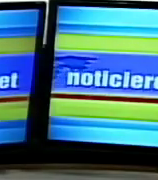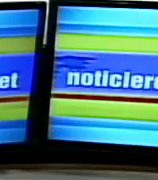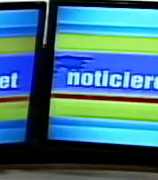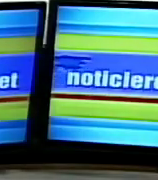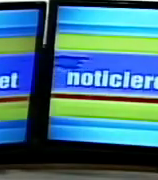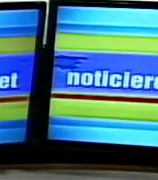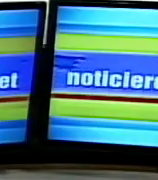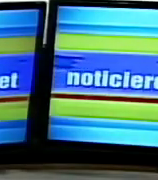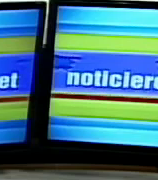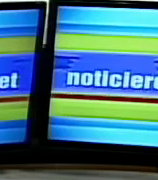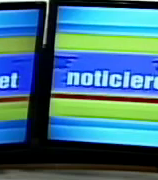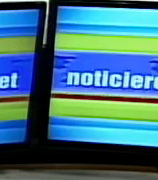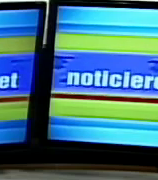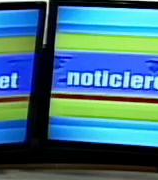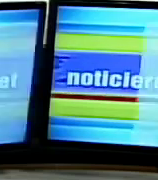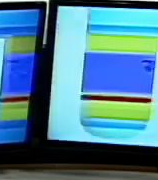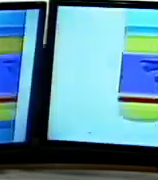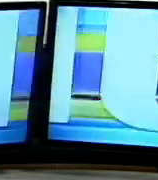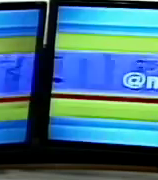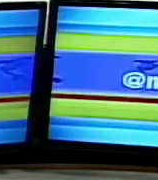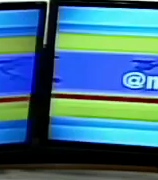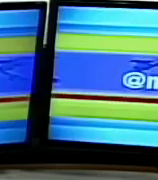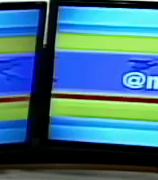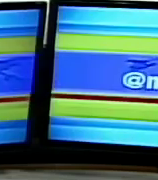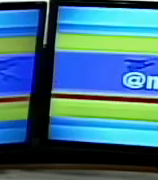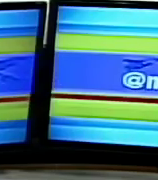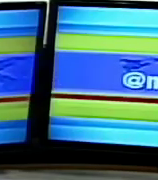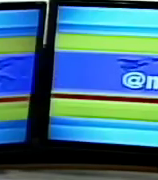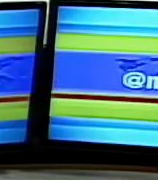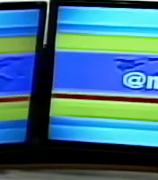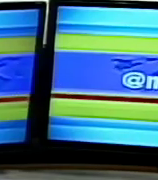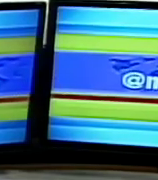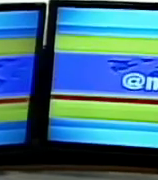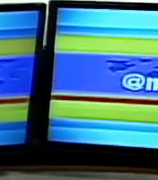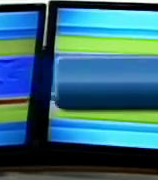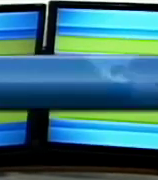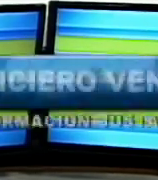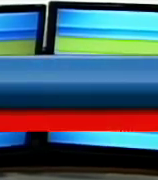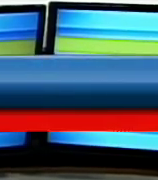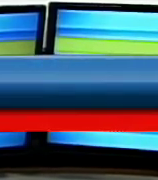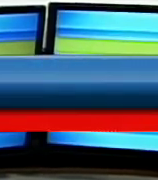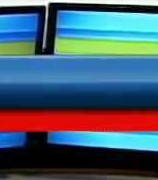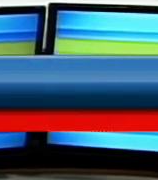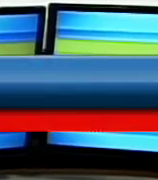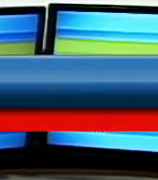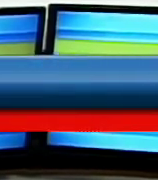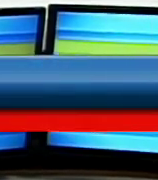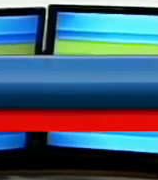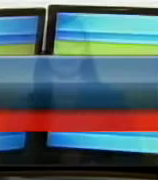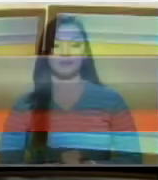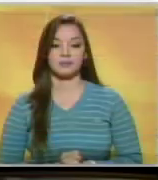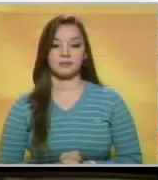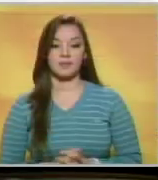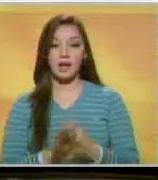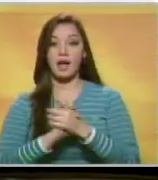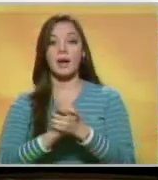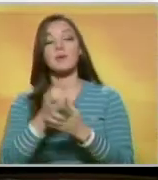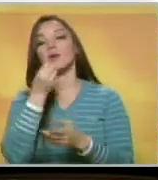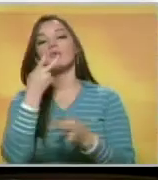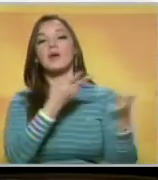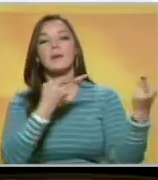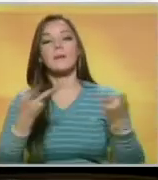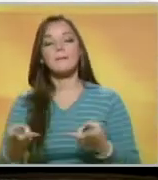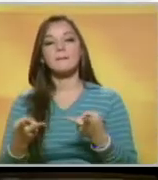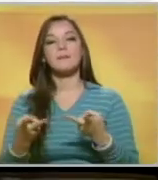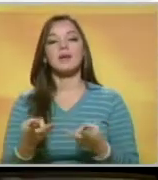Amigos, como siempre, es un placer darles la bienvenida. Bueno, Eduardo, estamos listos para informar al país y agradecido una vez más de estar sentada aquí a tu lado.